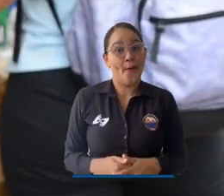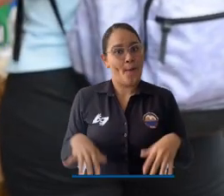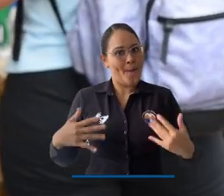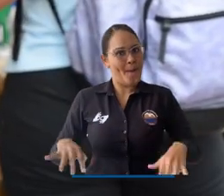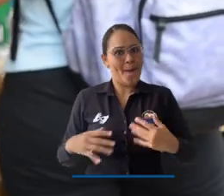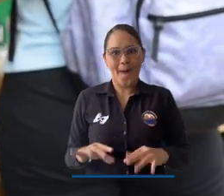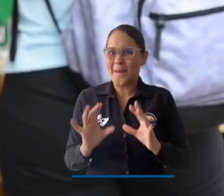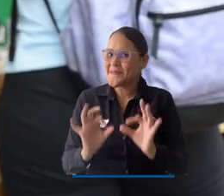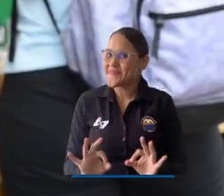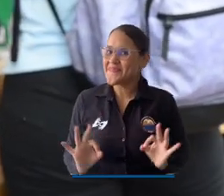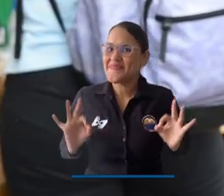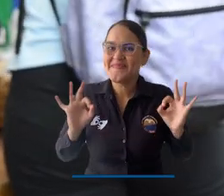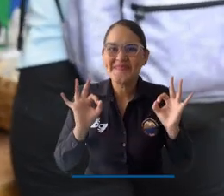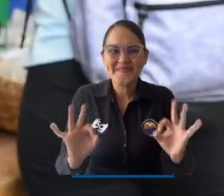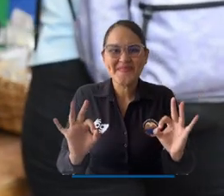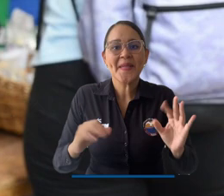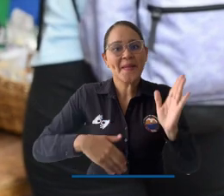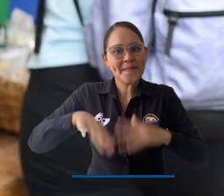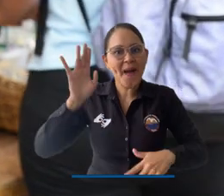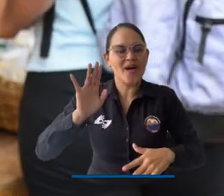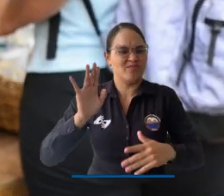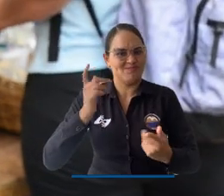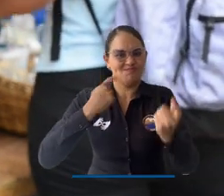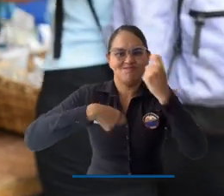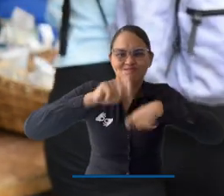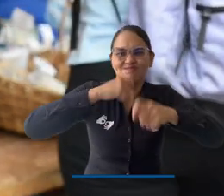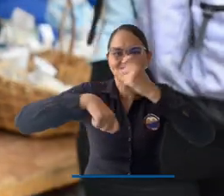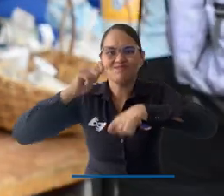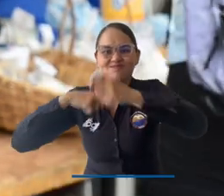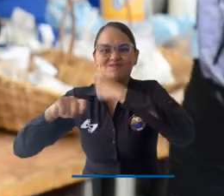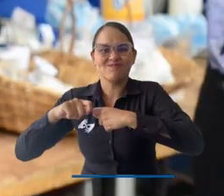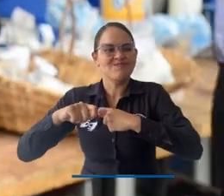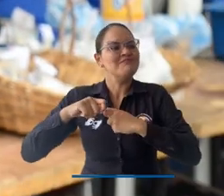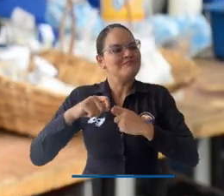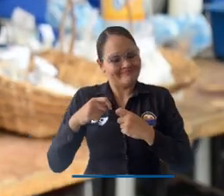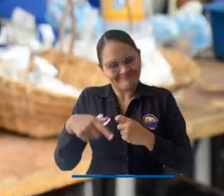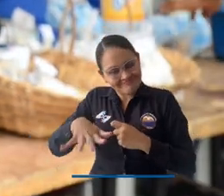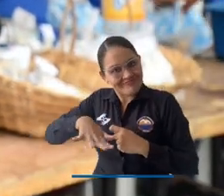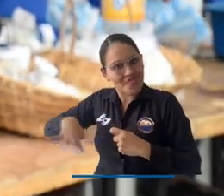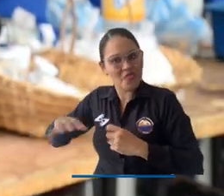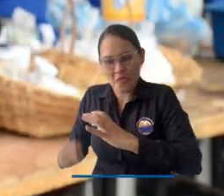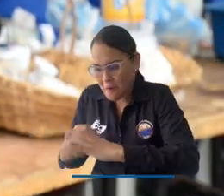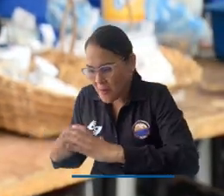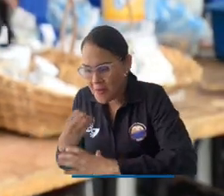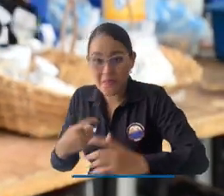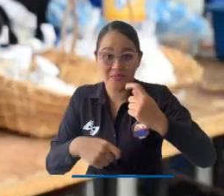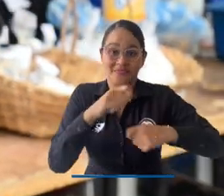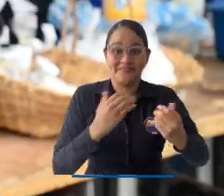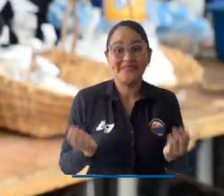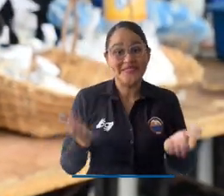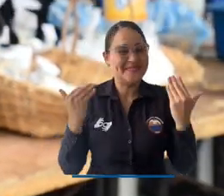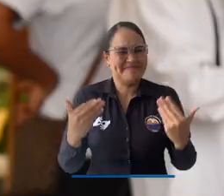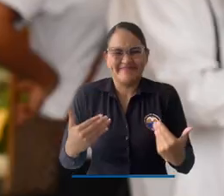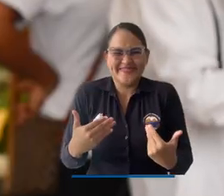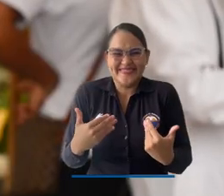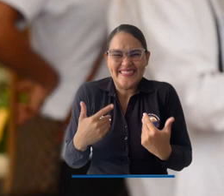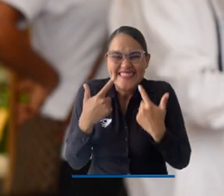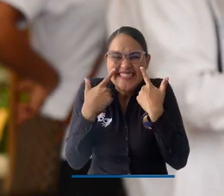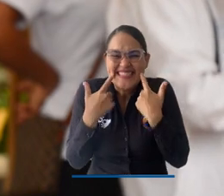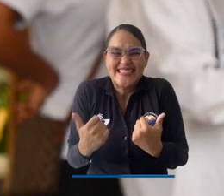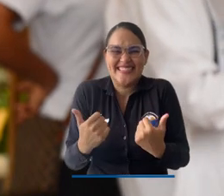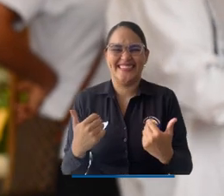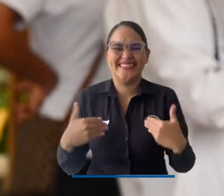incentiven el comercio de los productos de la región a través de esta feria. Me encanta.